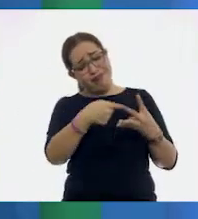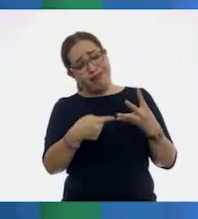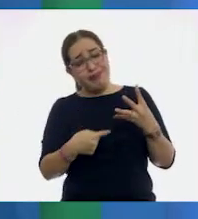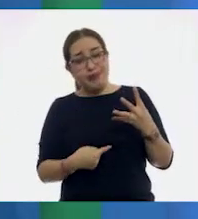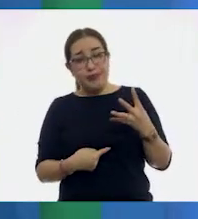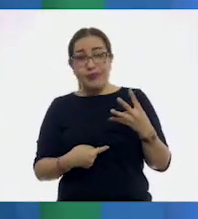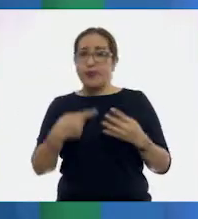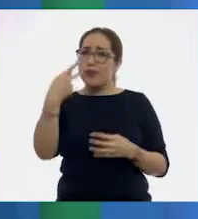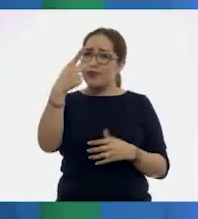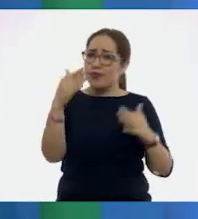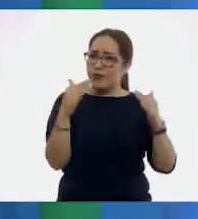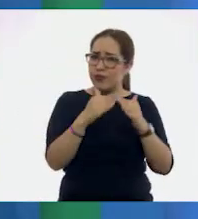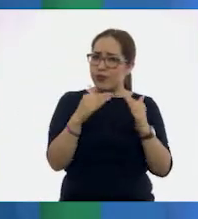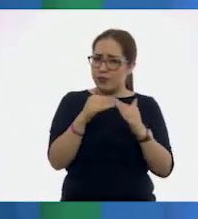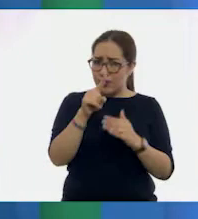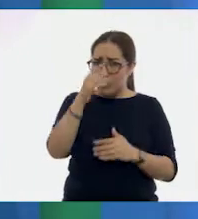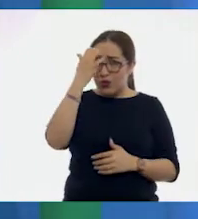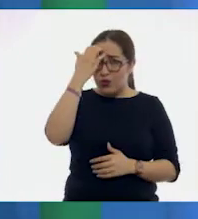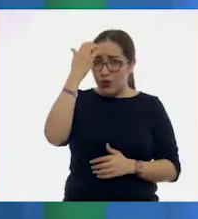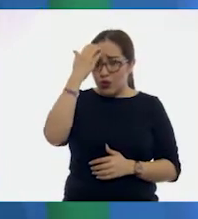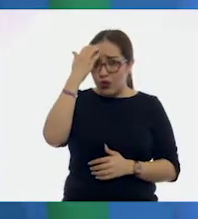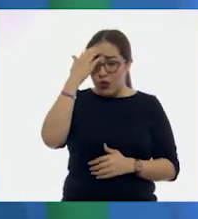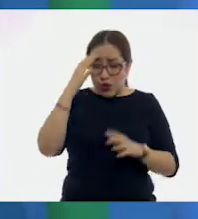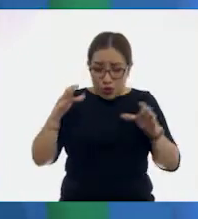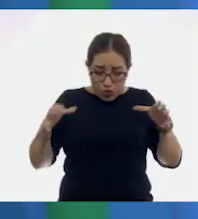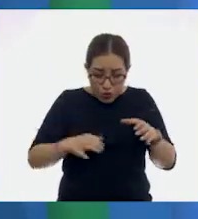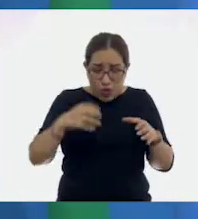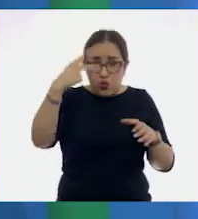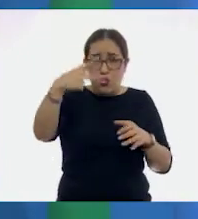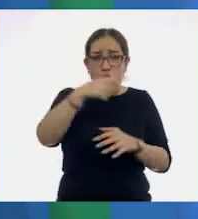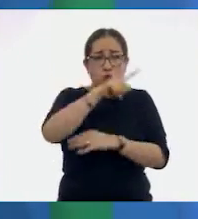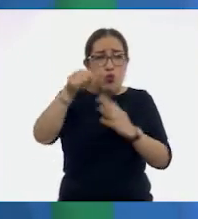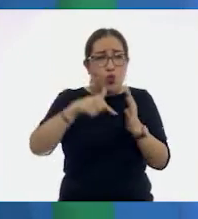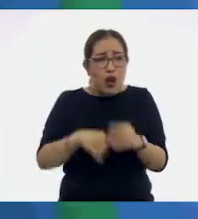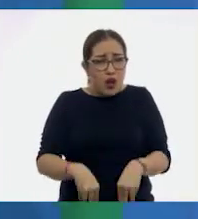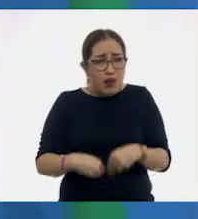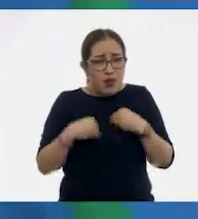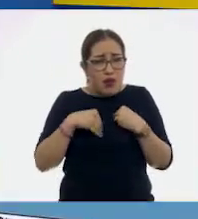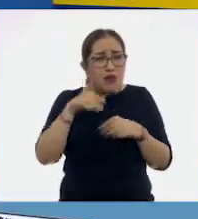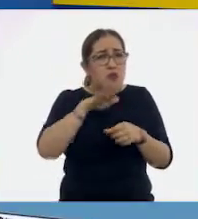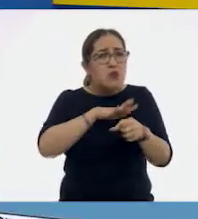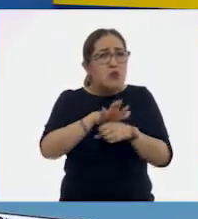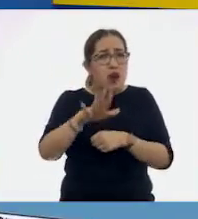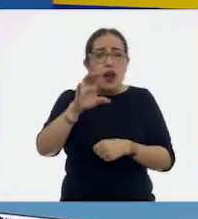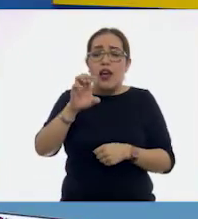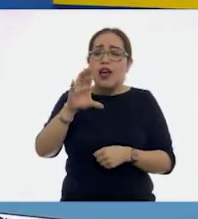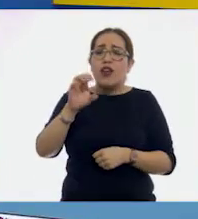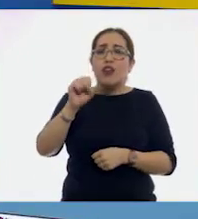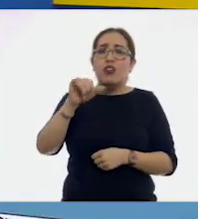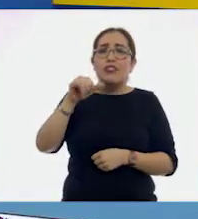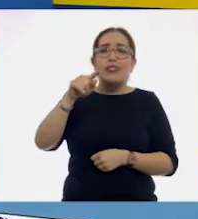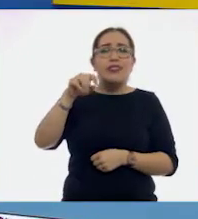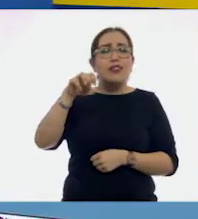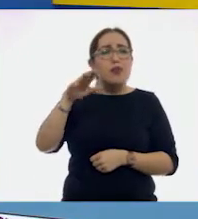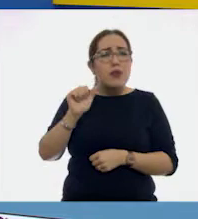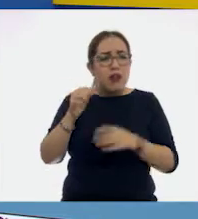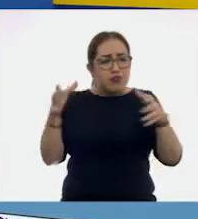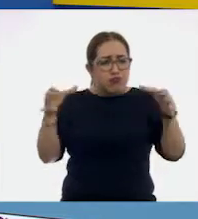casa, ¿conocen el ecosistema del lugar en el que viven? ¿Qué me puedes decir tú, Juan